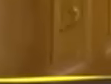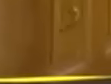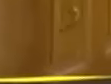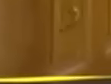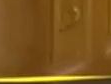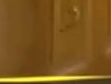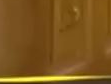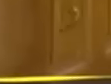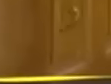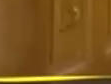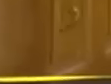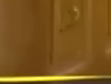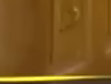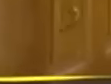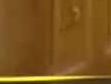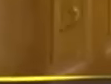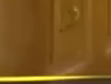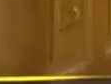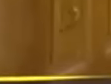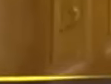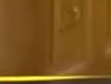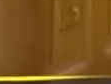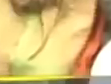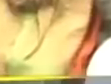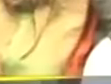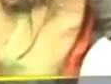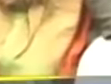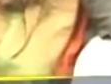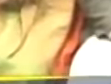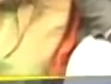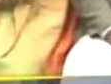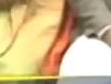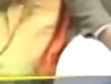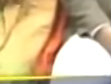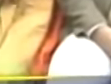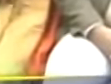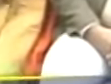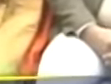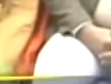de Colombia y de Argentina y otros países que supuestamente se iban a meter aquí.